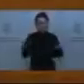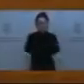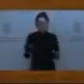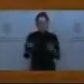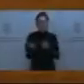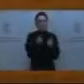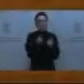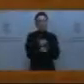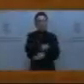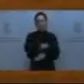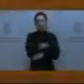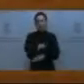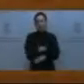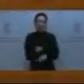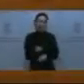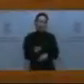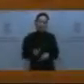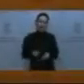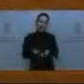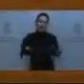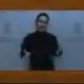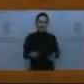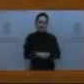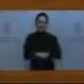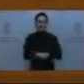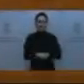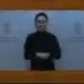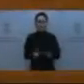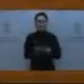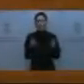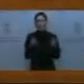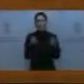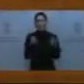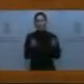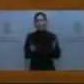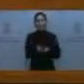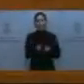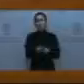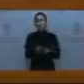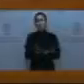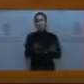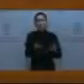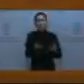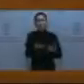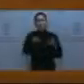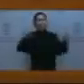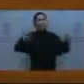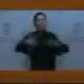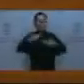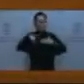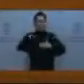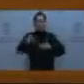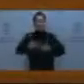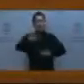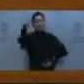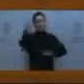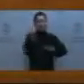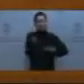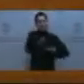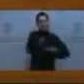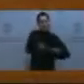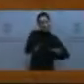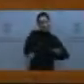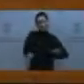recursos económicos bastante más abundantes, y el tema de los revocos, señor Nicanor, no está tan claro.